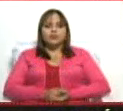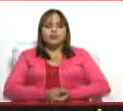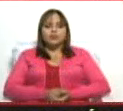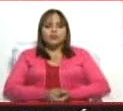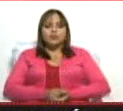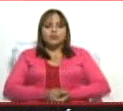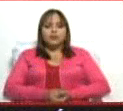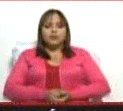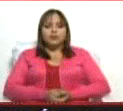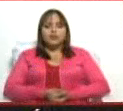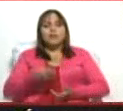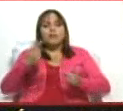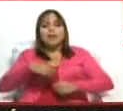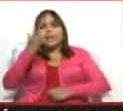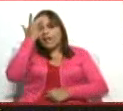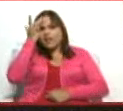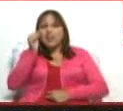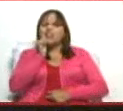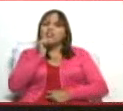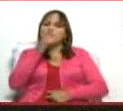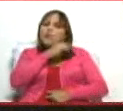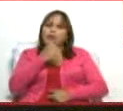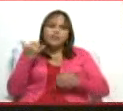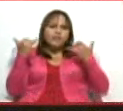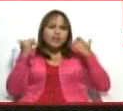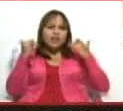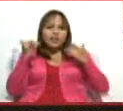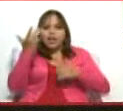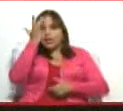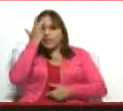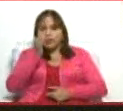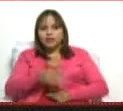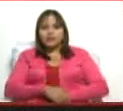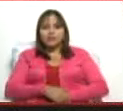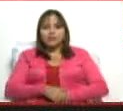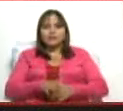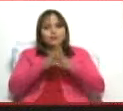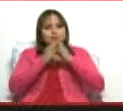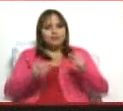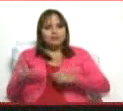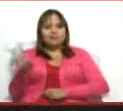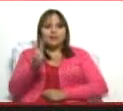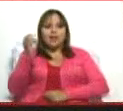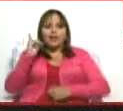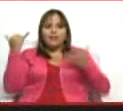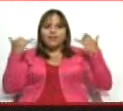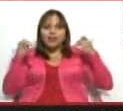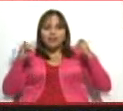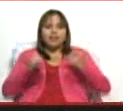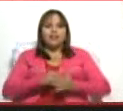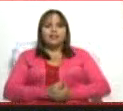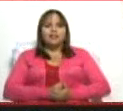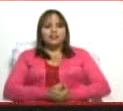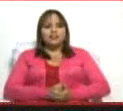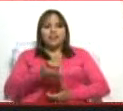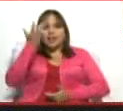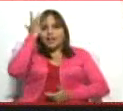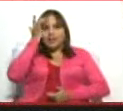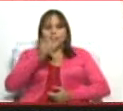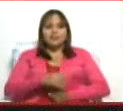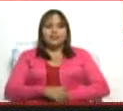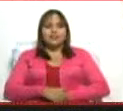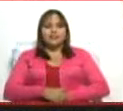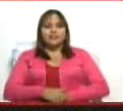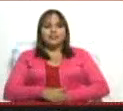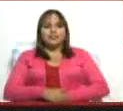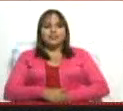carnavales. ¿Quién no disfrutó en carnavales? Porque toda Venezuela tuvo una fiesta de carnaval.